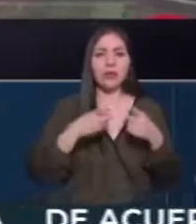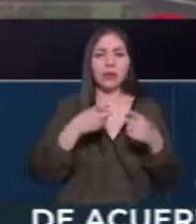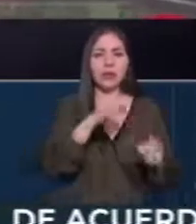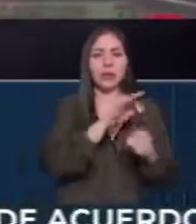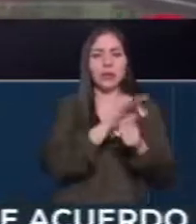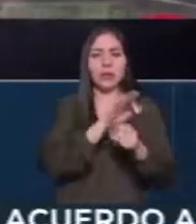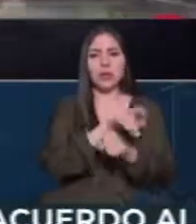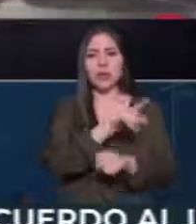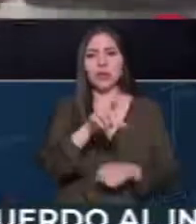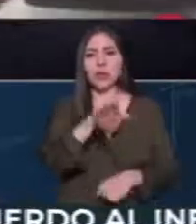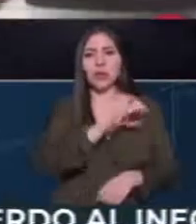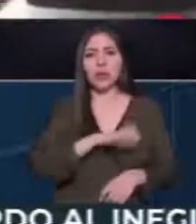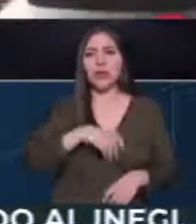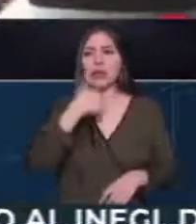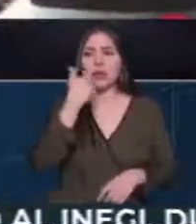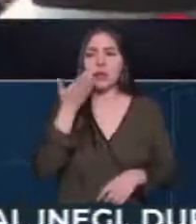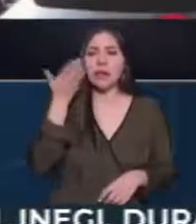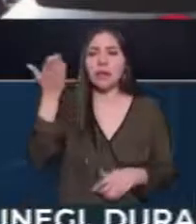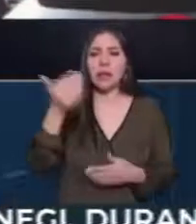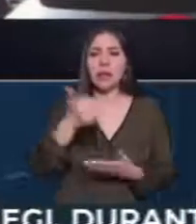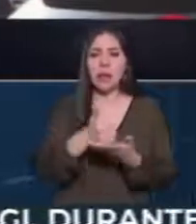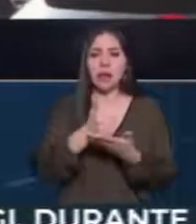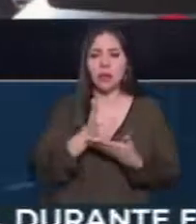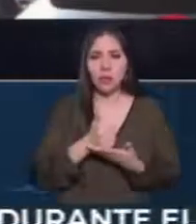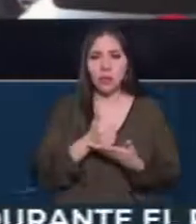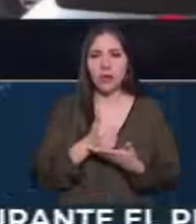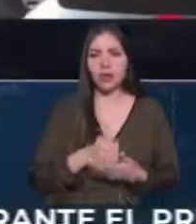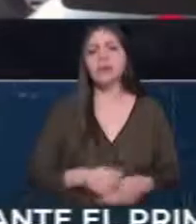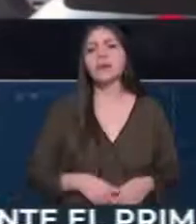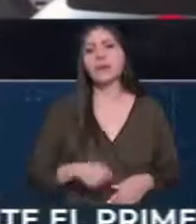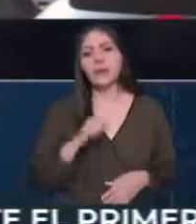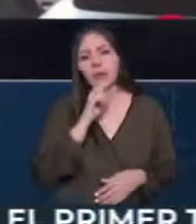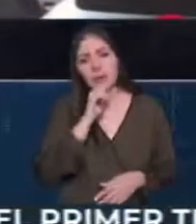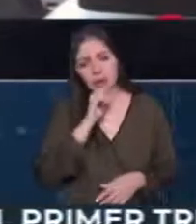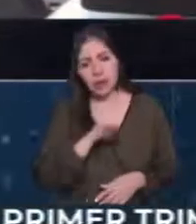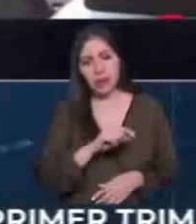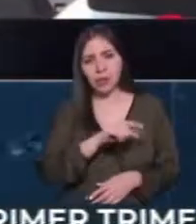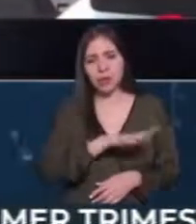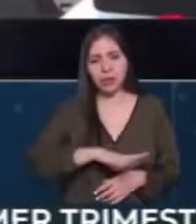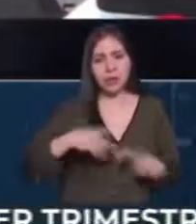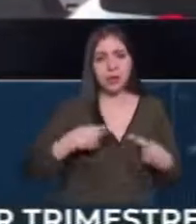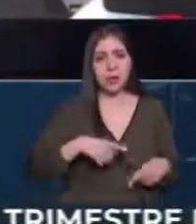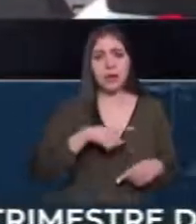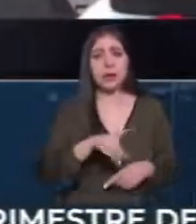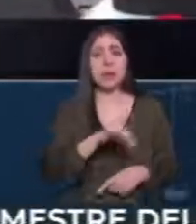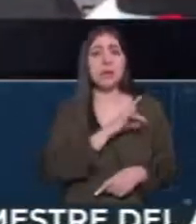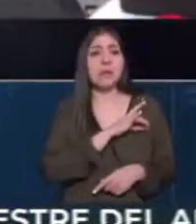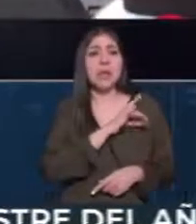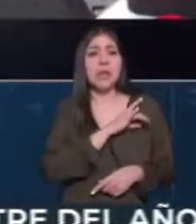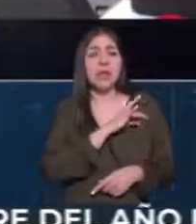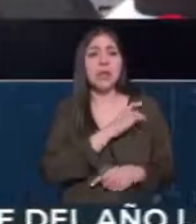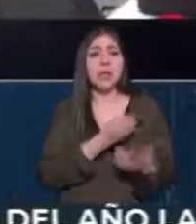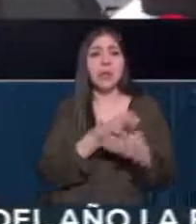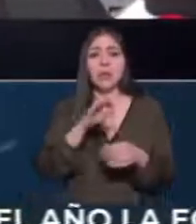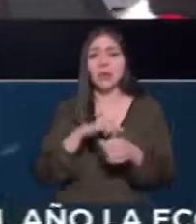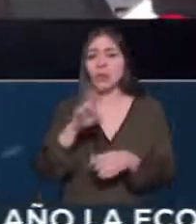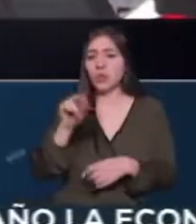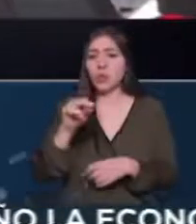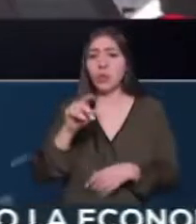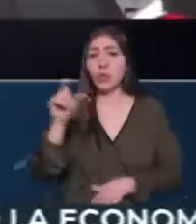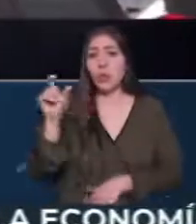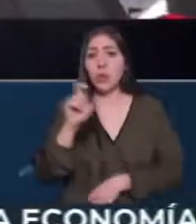los candidatos que lo requieran y soliciten. Pero por otro lado, pidió a los ciudadanos no tener miedo para salir a votar, porque cuando